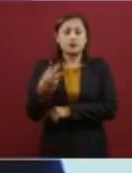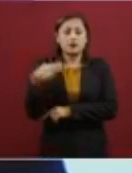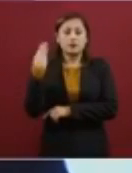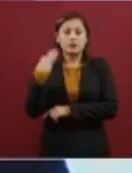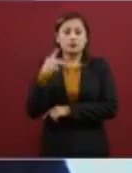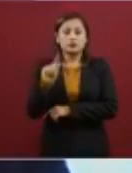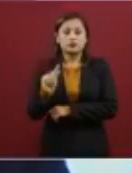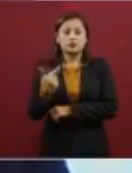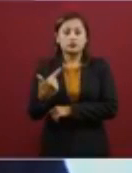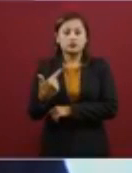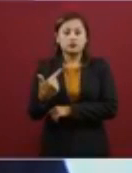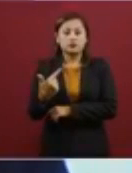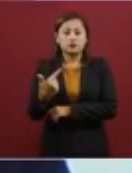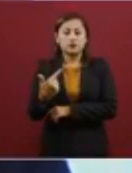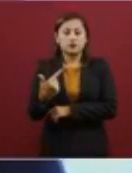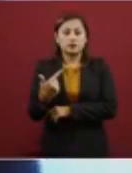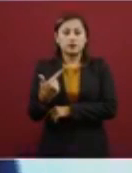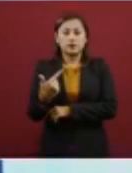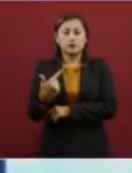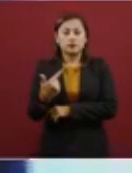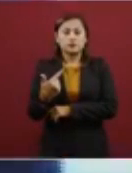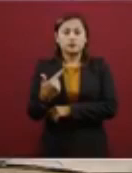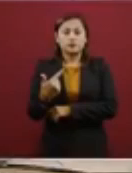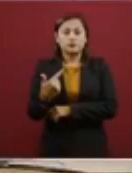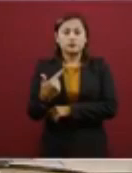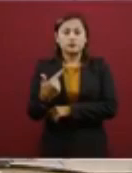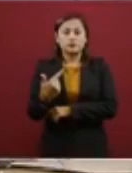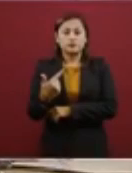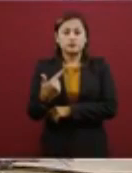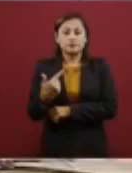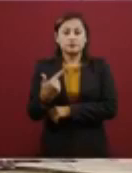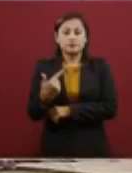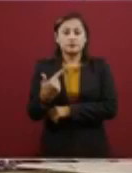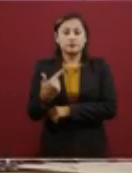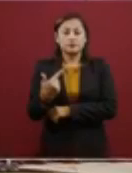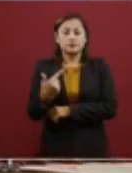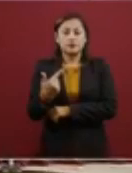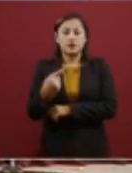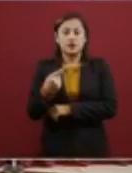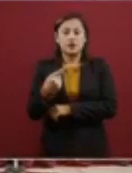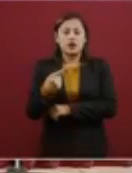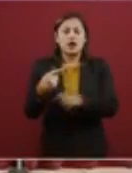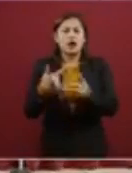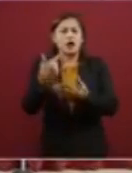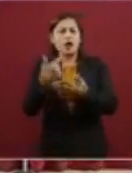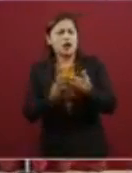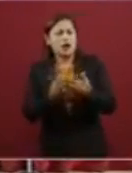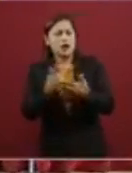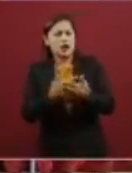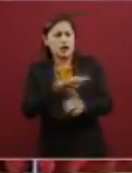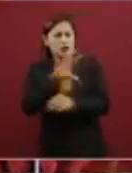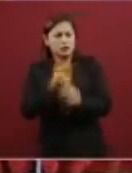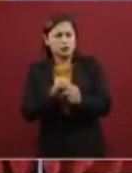Marzo, 77. Pero las cifras totales son... No. Las cifras totales, o sea,